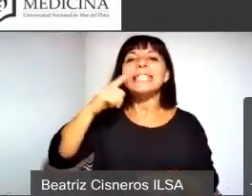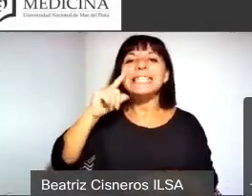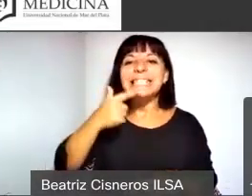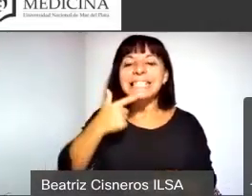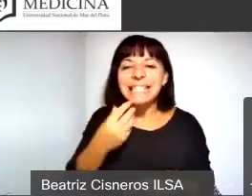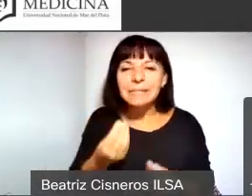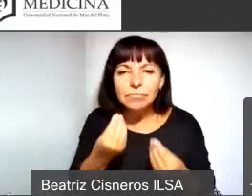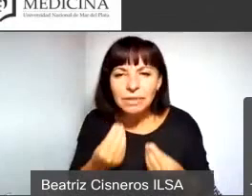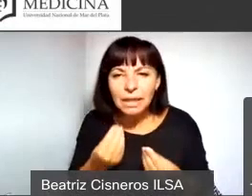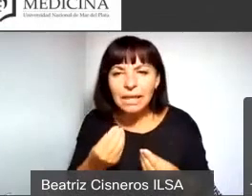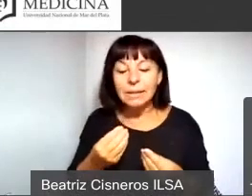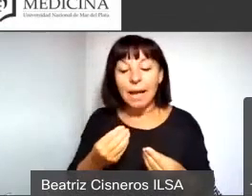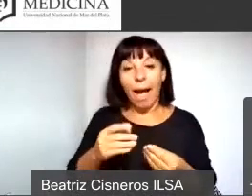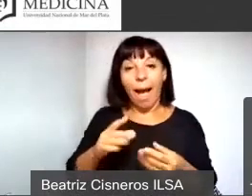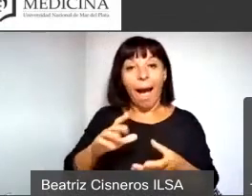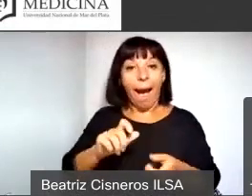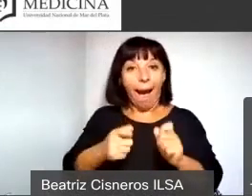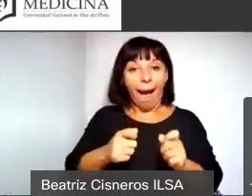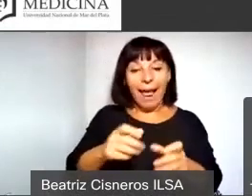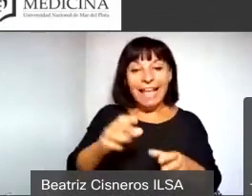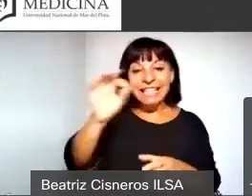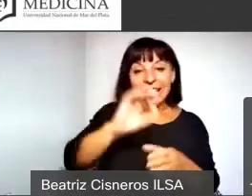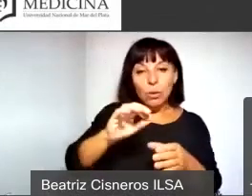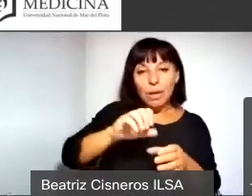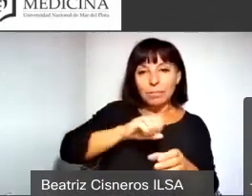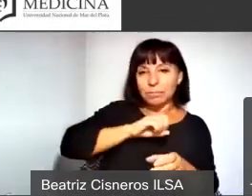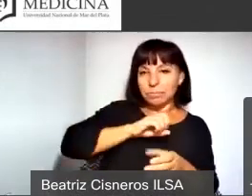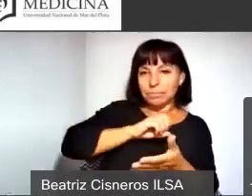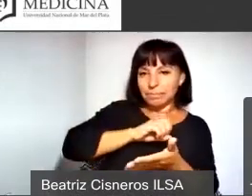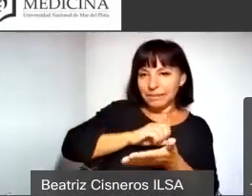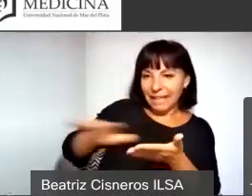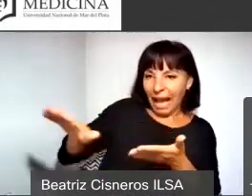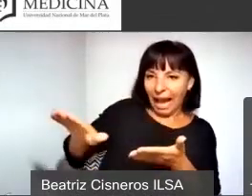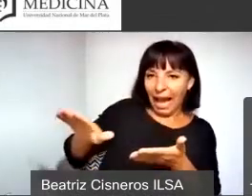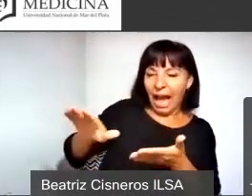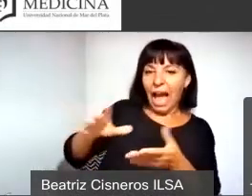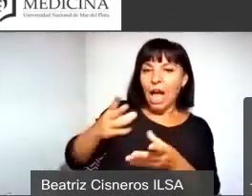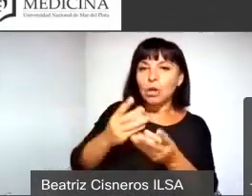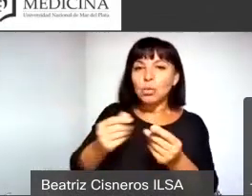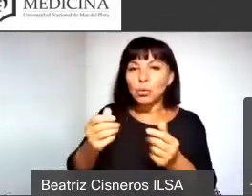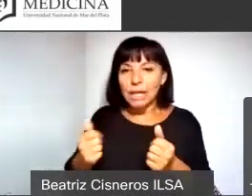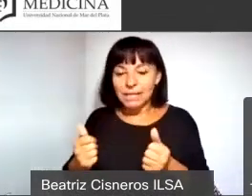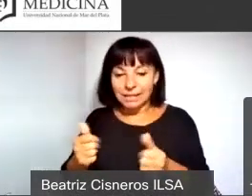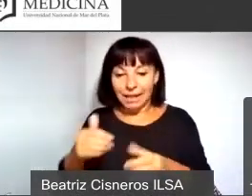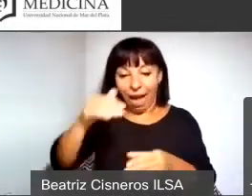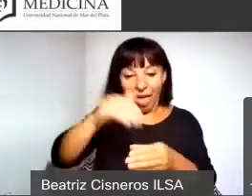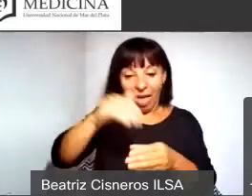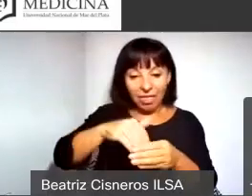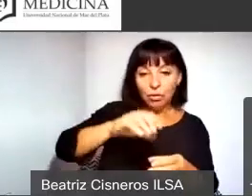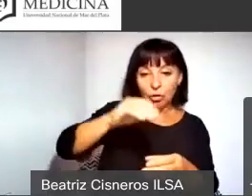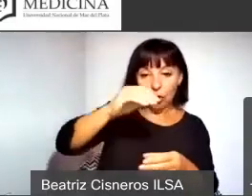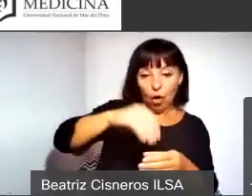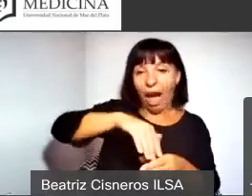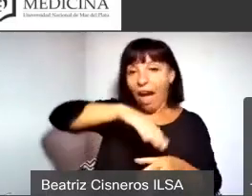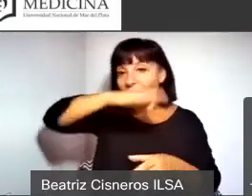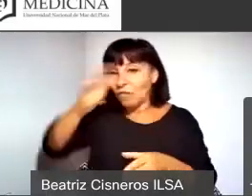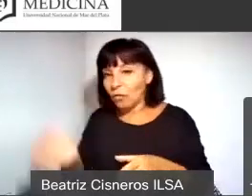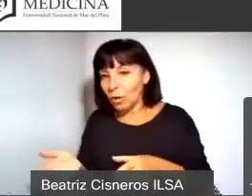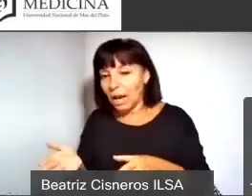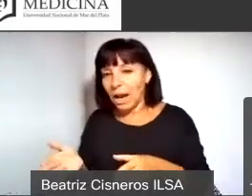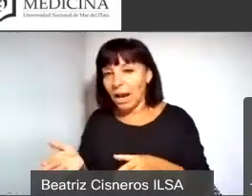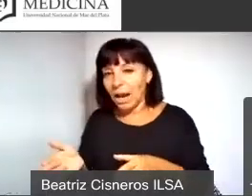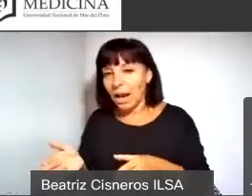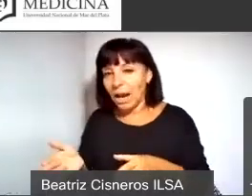eliminar una sustancia, la va a transferir de su medio interno hacia su medio externo. En principio, digamos que